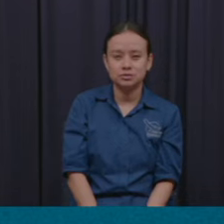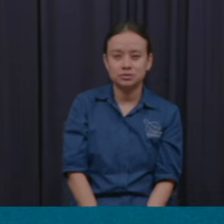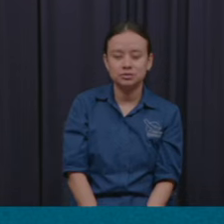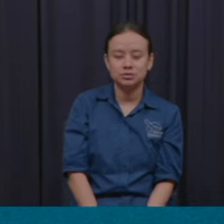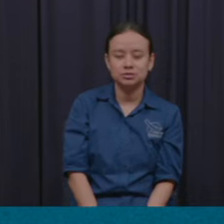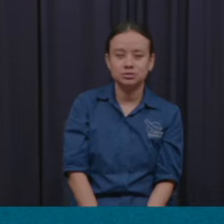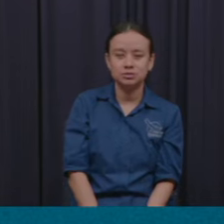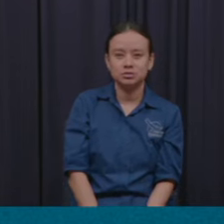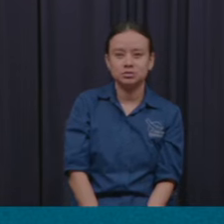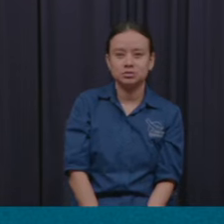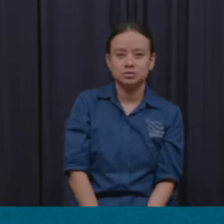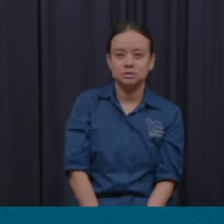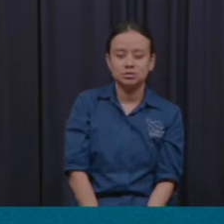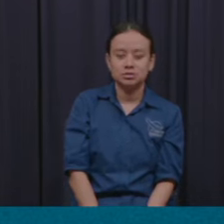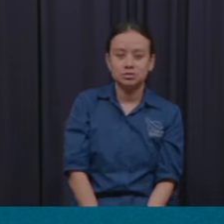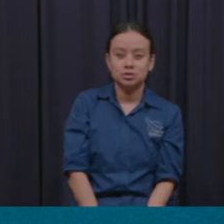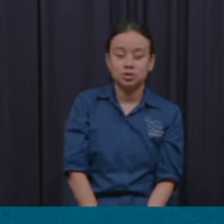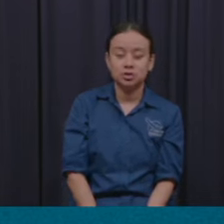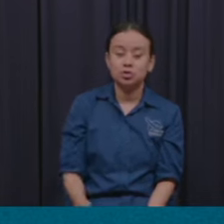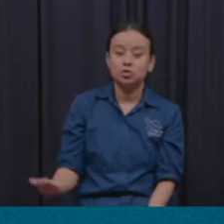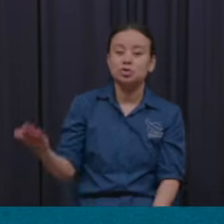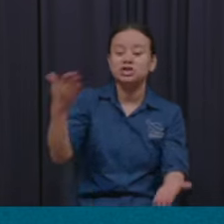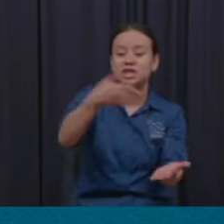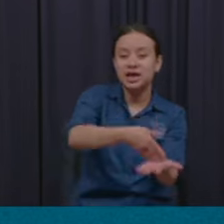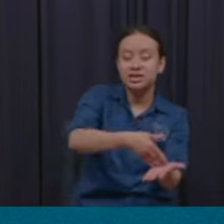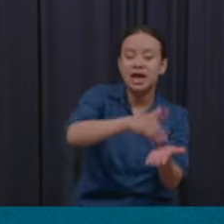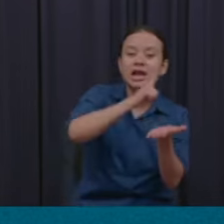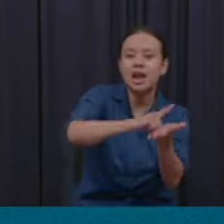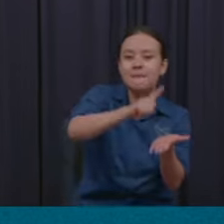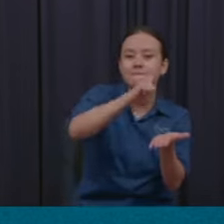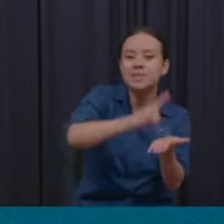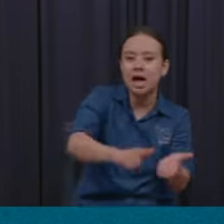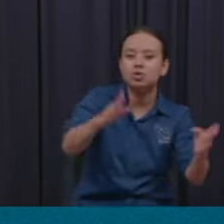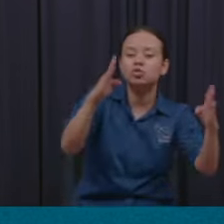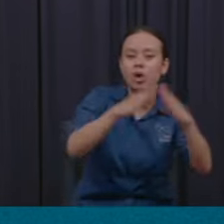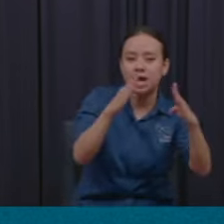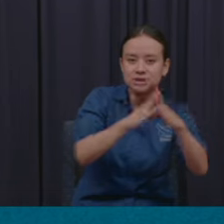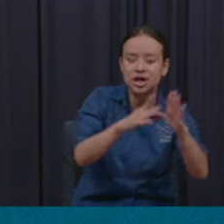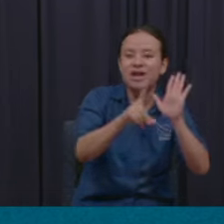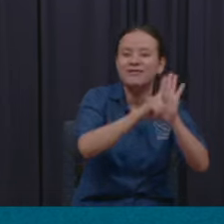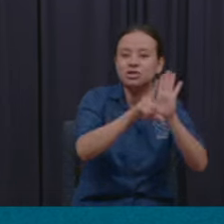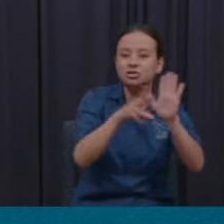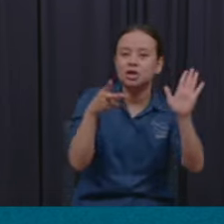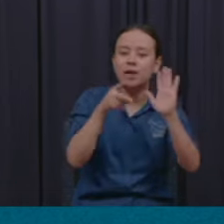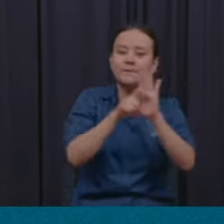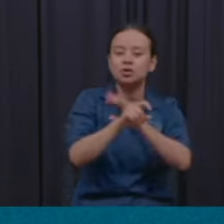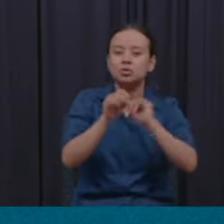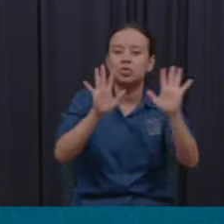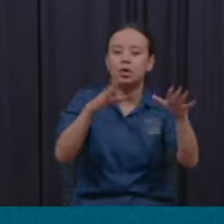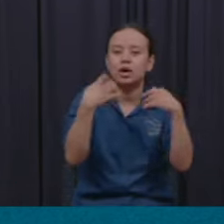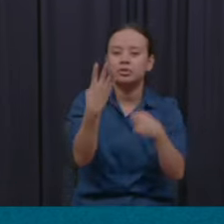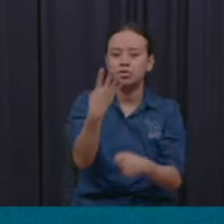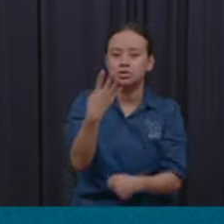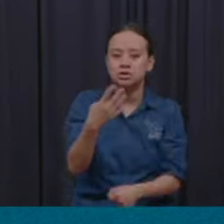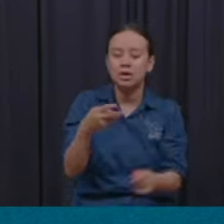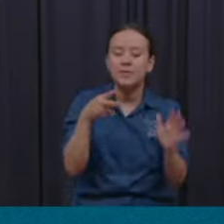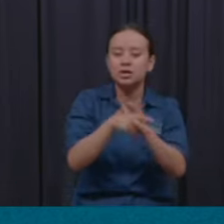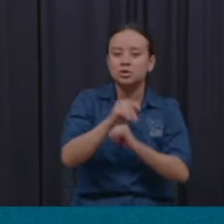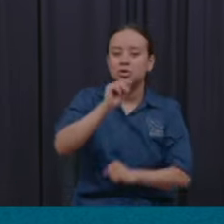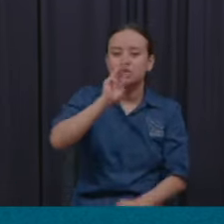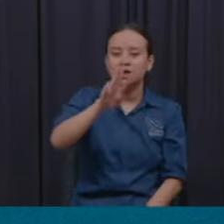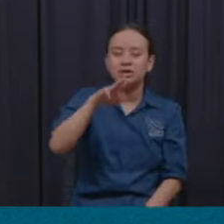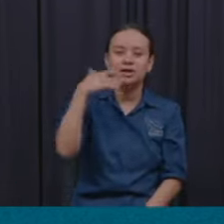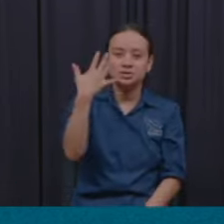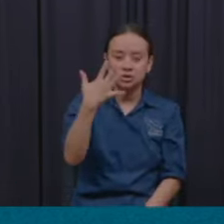es otro asunto. Pero vaya a limpiar su casa. Levítico capítulo 14. Leo versículos 35 y